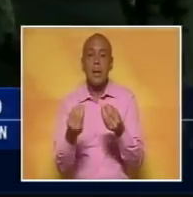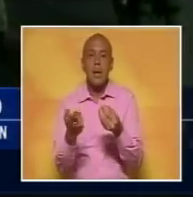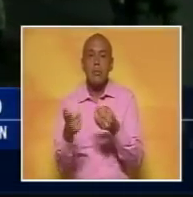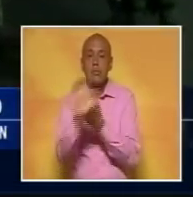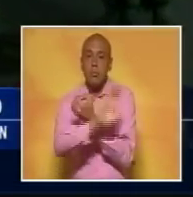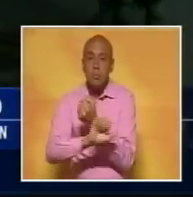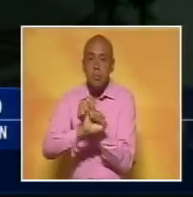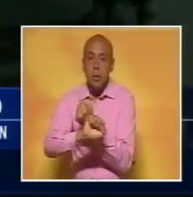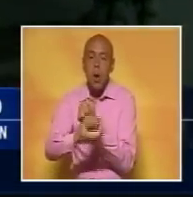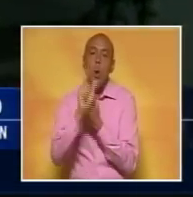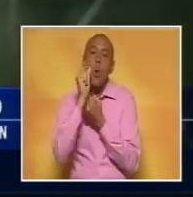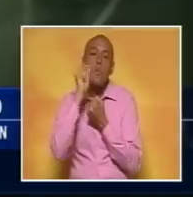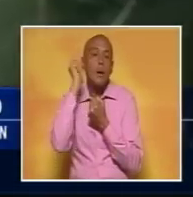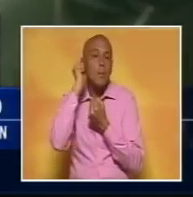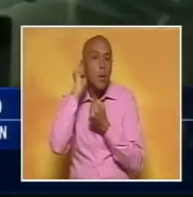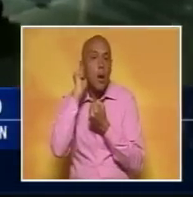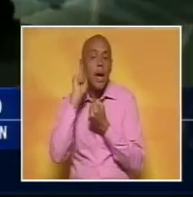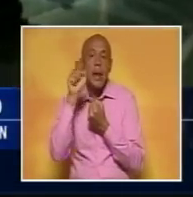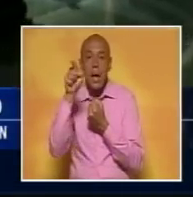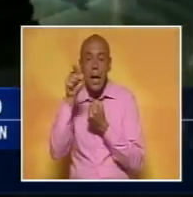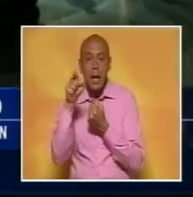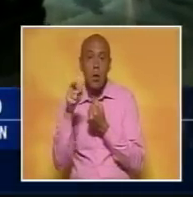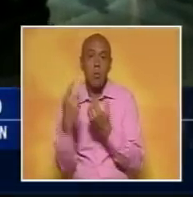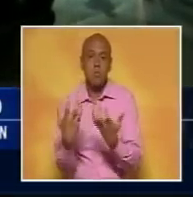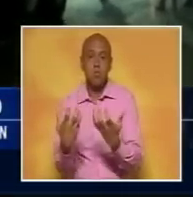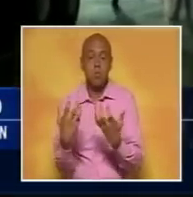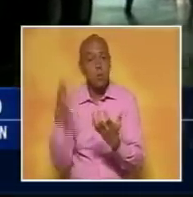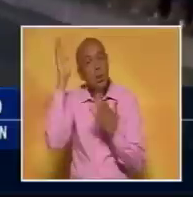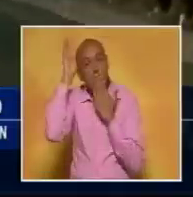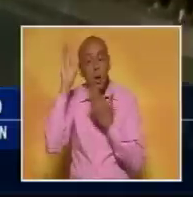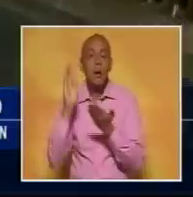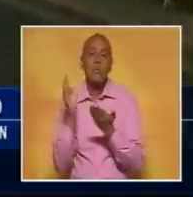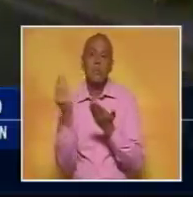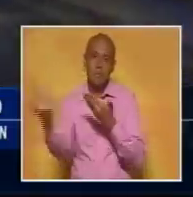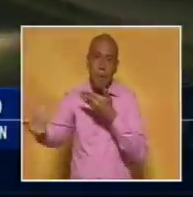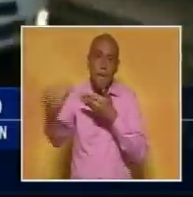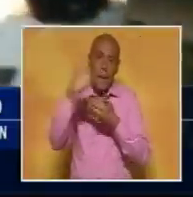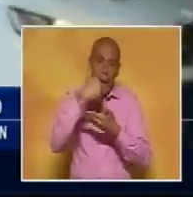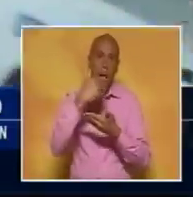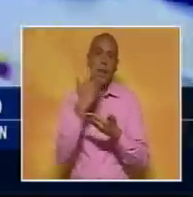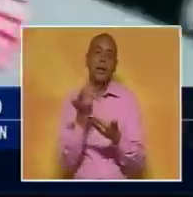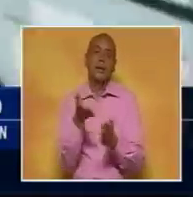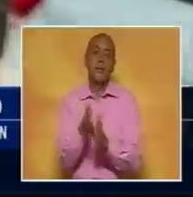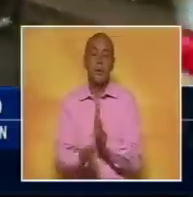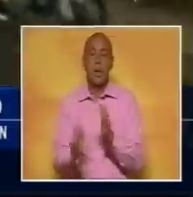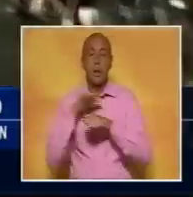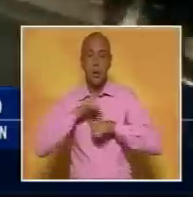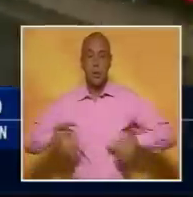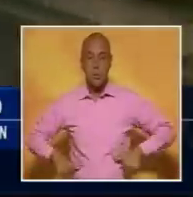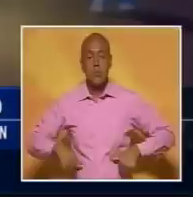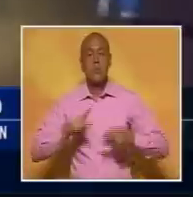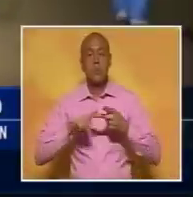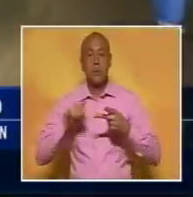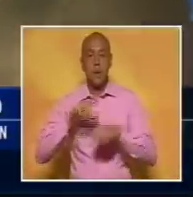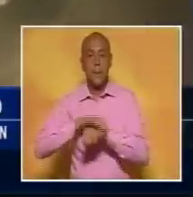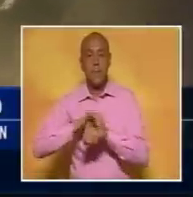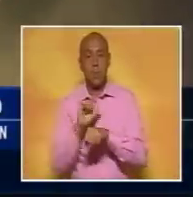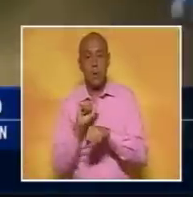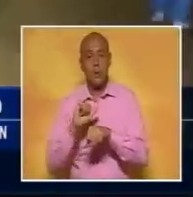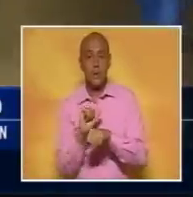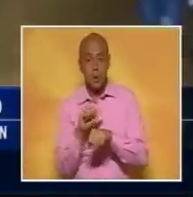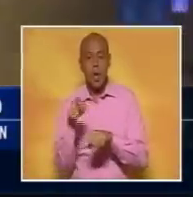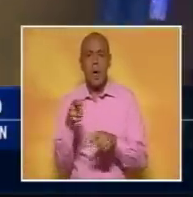de manifestantes, su mayoría indígenas, ingresen a Guayaquil. Personal de las Fuerzas Armadas y Policía realizan